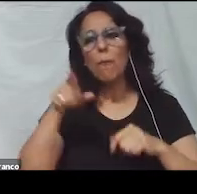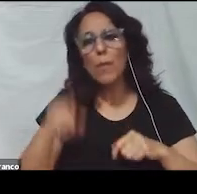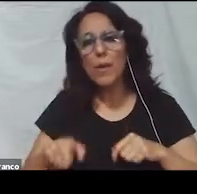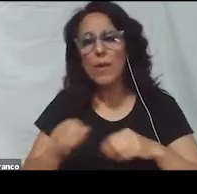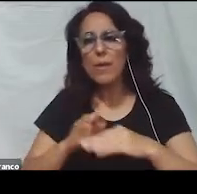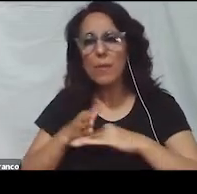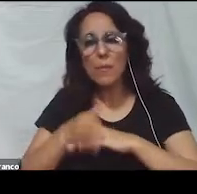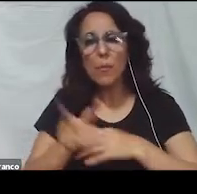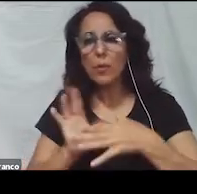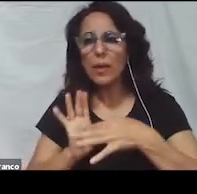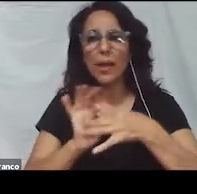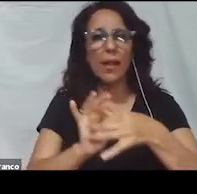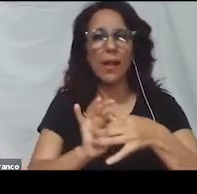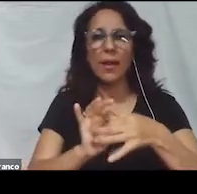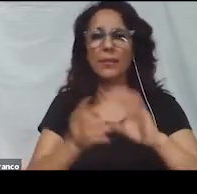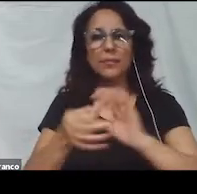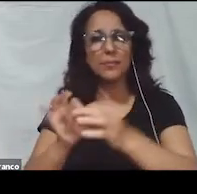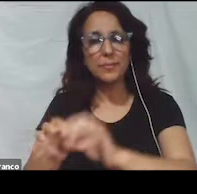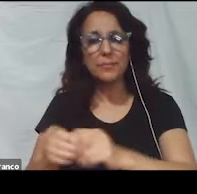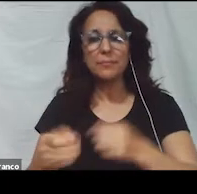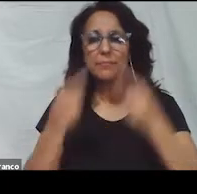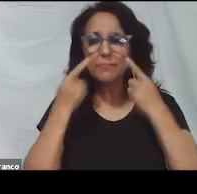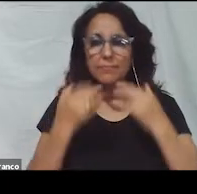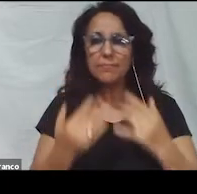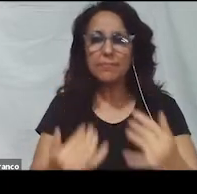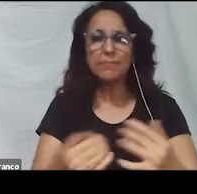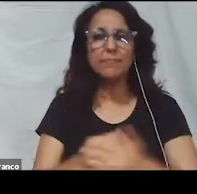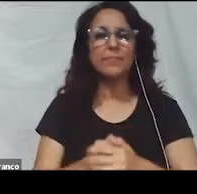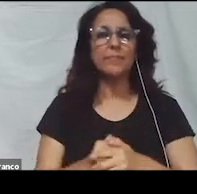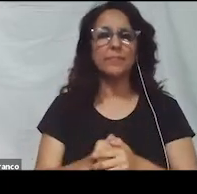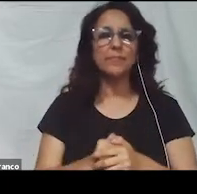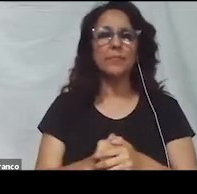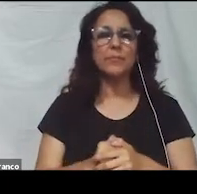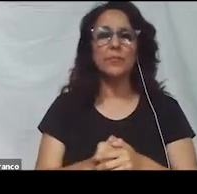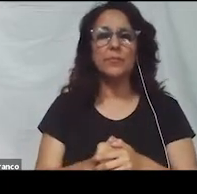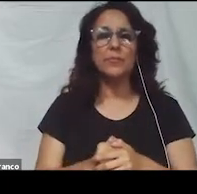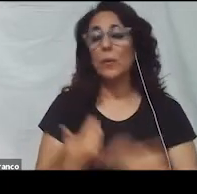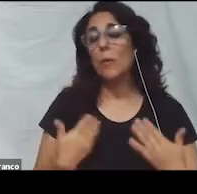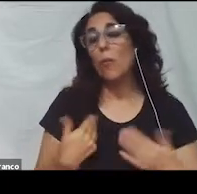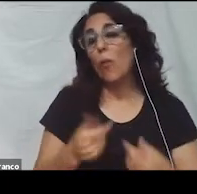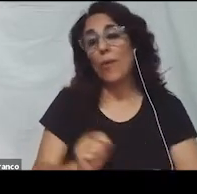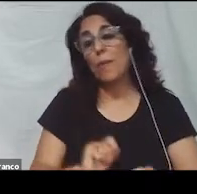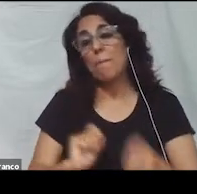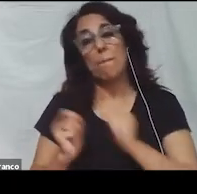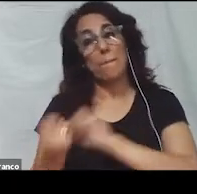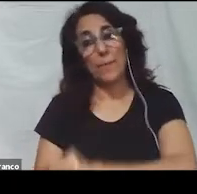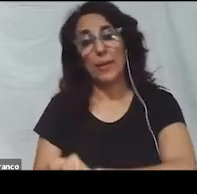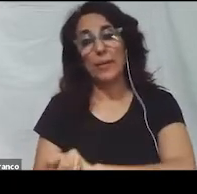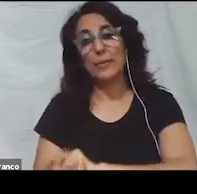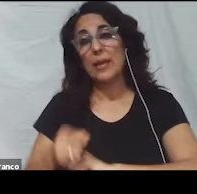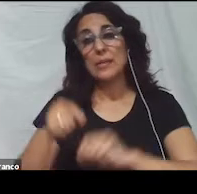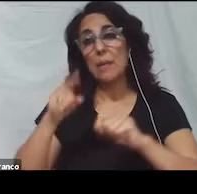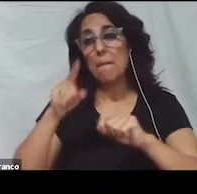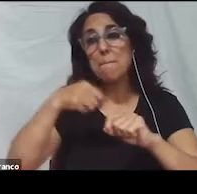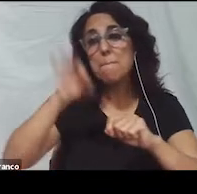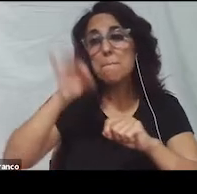botones, los inputs y los enlaces. Entonces, a veces suele pasar que se marca esa sección que